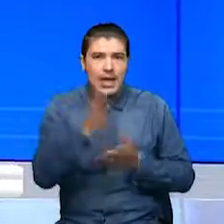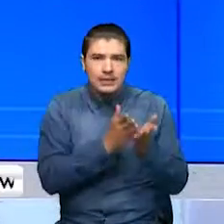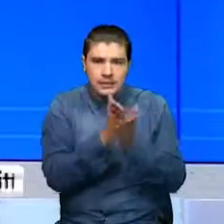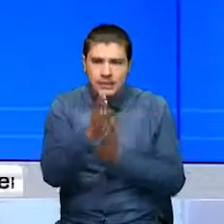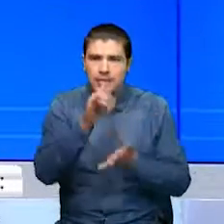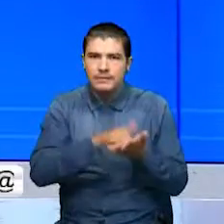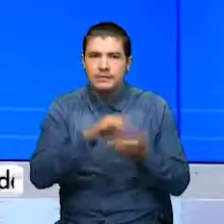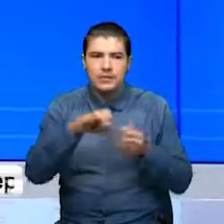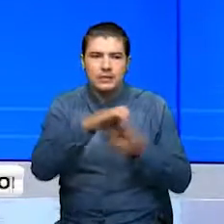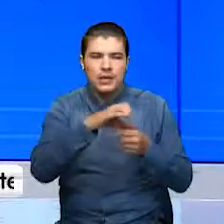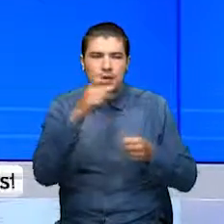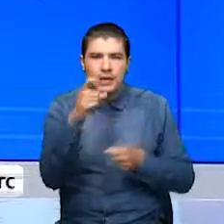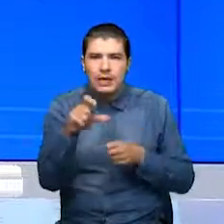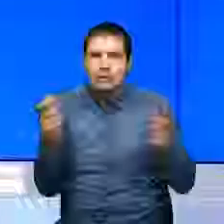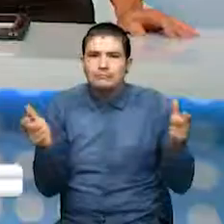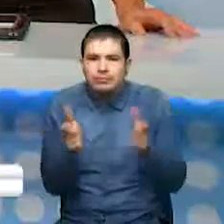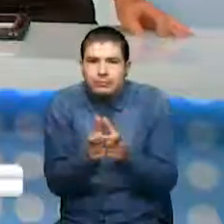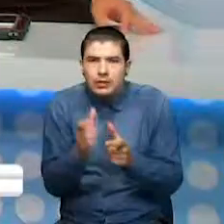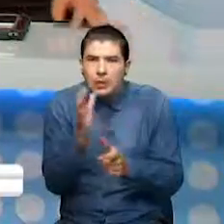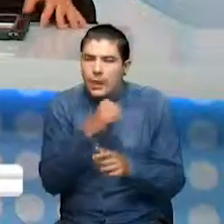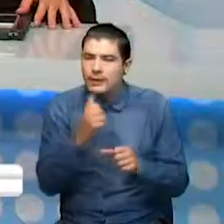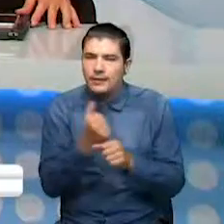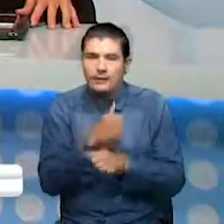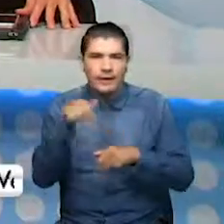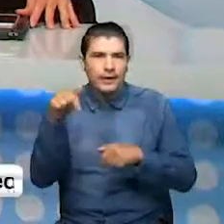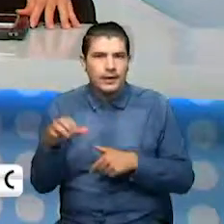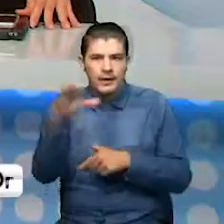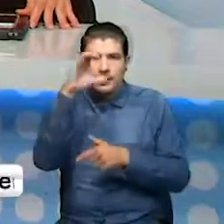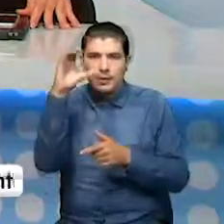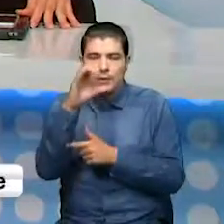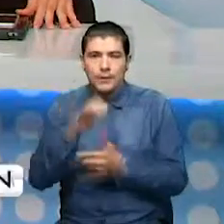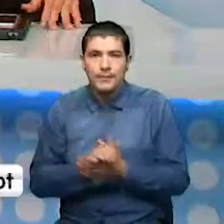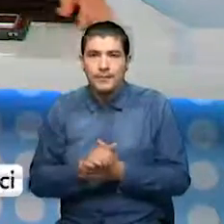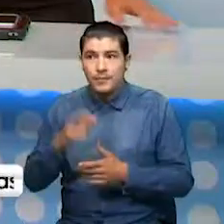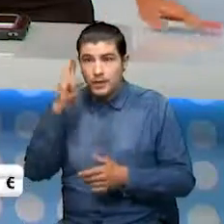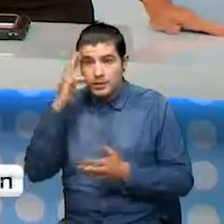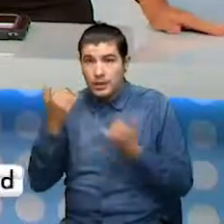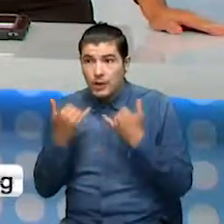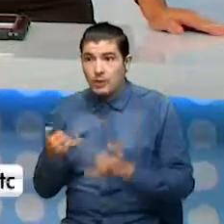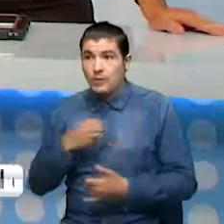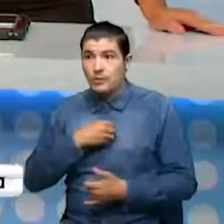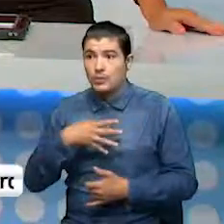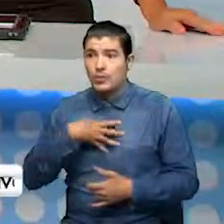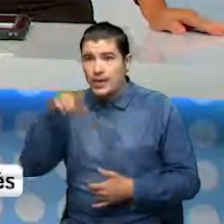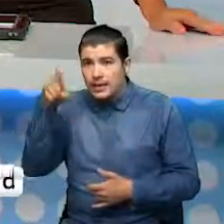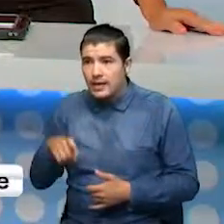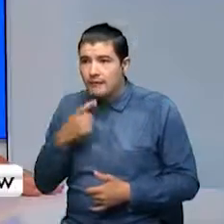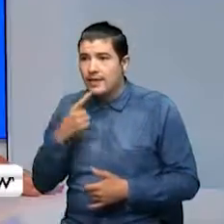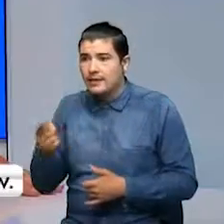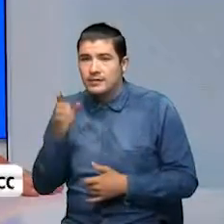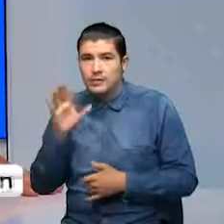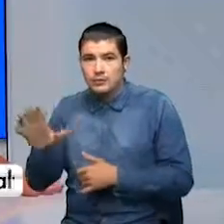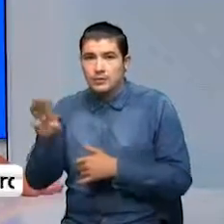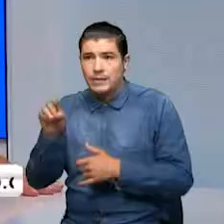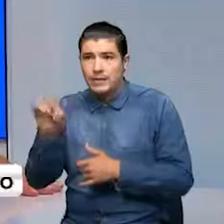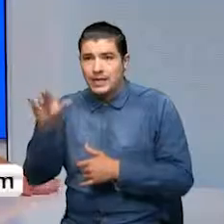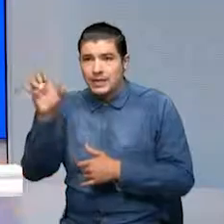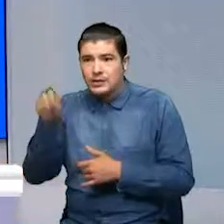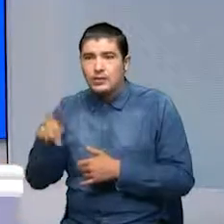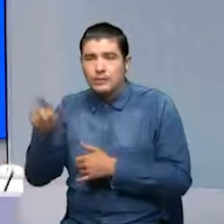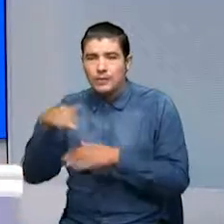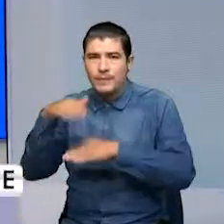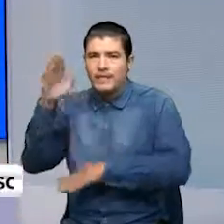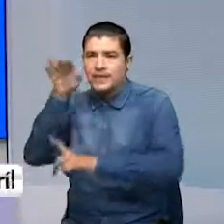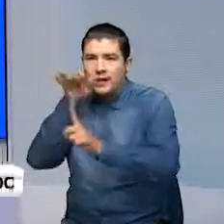una de las ciudades con más desempleo de colombia pues en esta oportunidad mariángel y televidentes hay que decir que el sector aduanero es uno de los más afectados